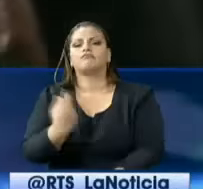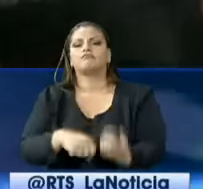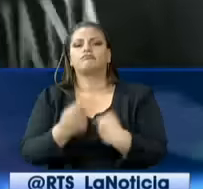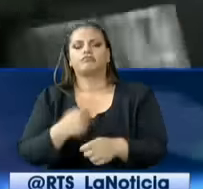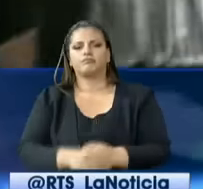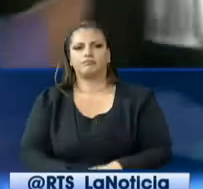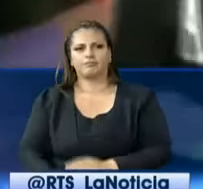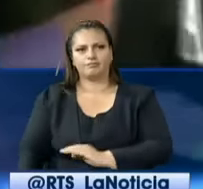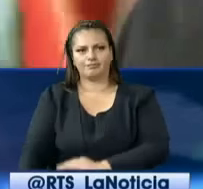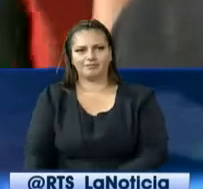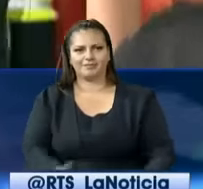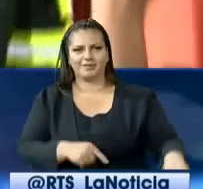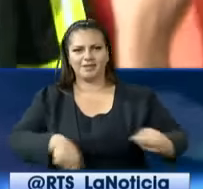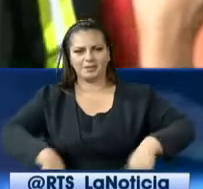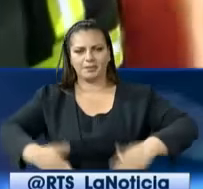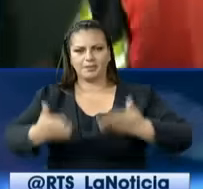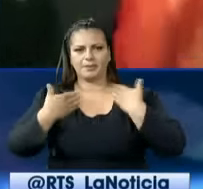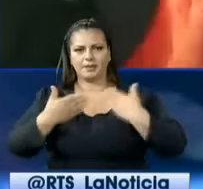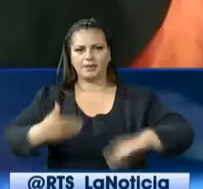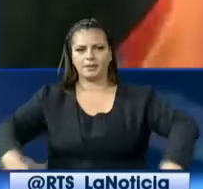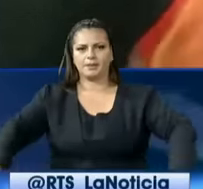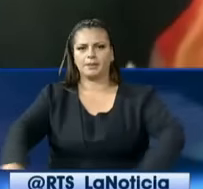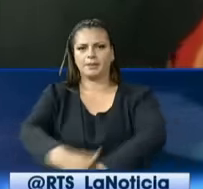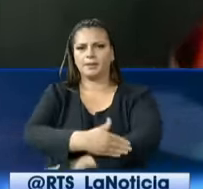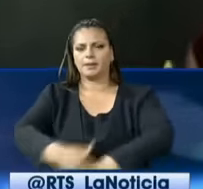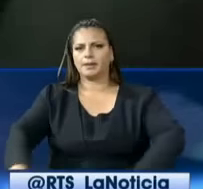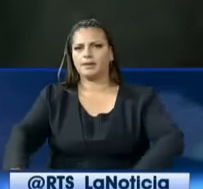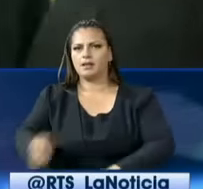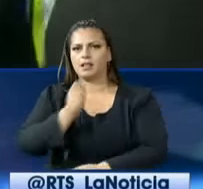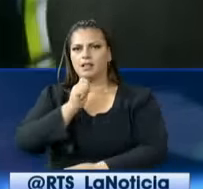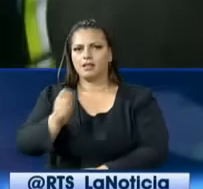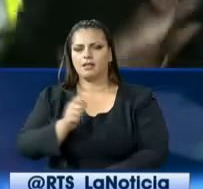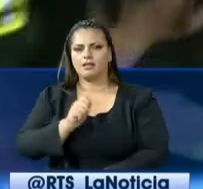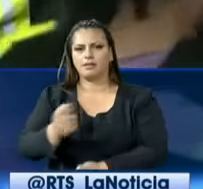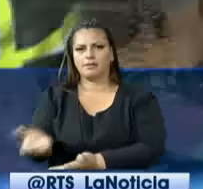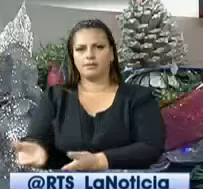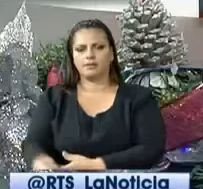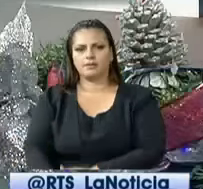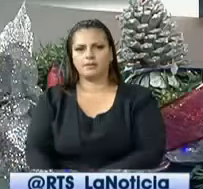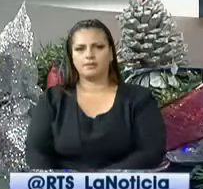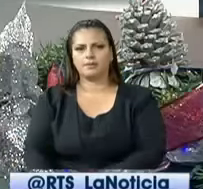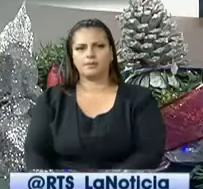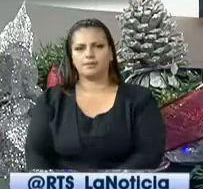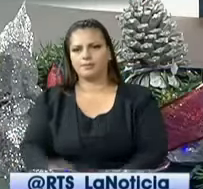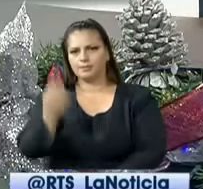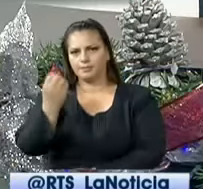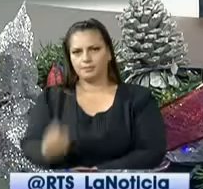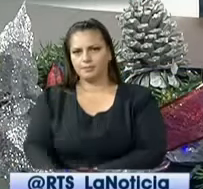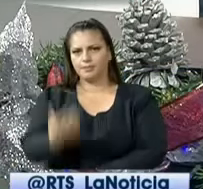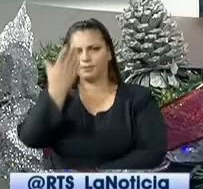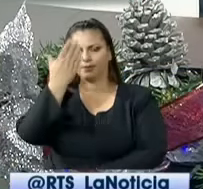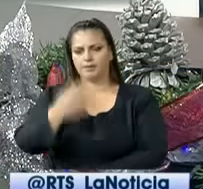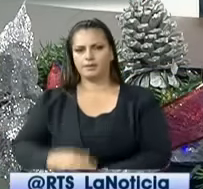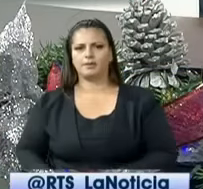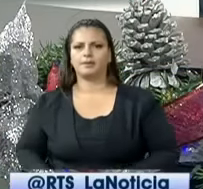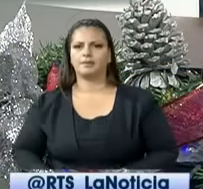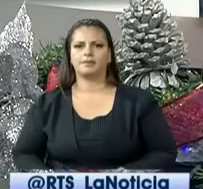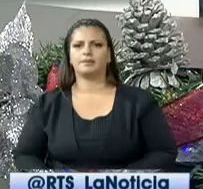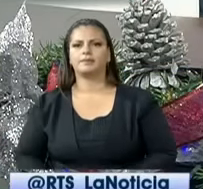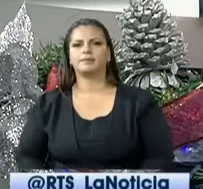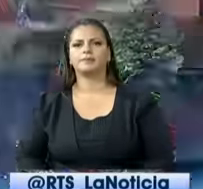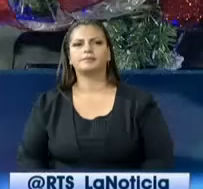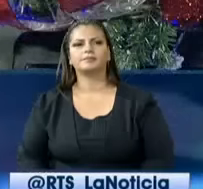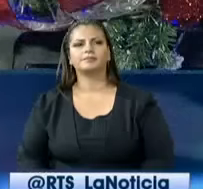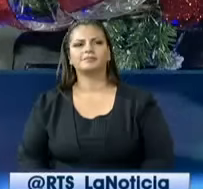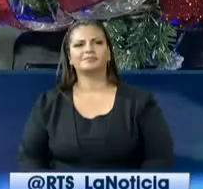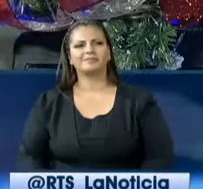salimos a las calles nuevamente para conectarnos con Luxiola Salazar. Luxiola, muy buenos días. ¿Qué tal?